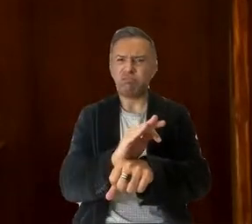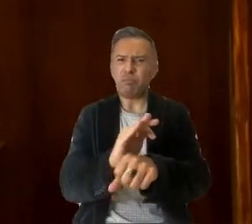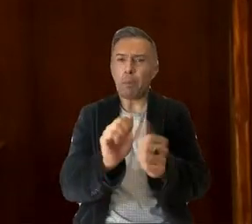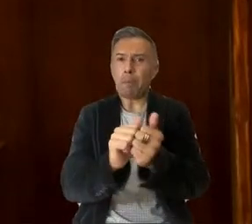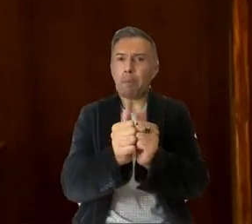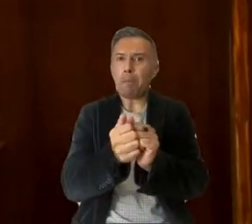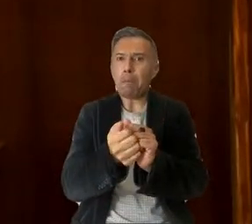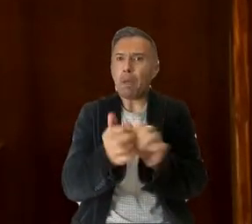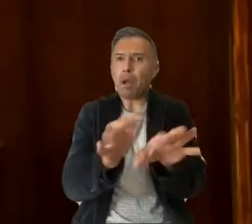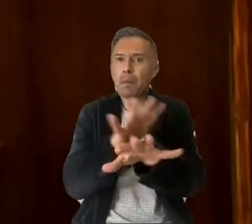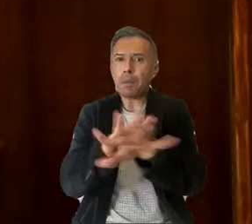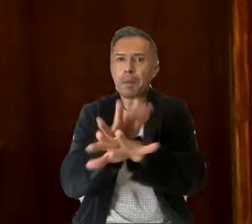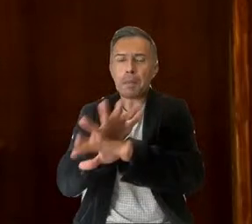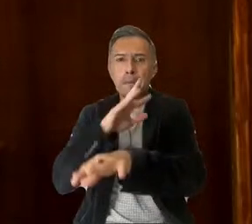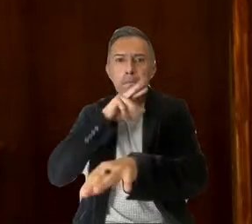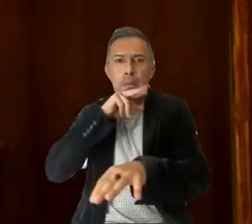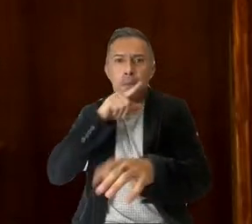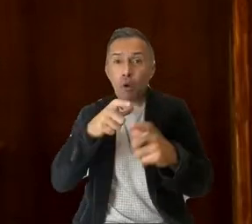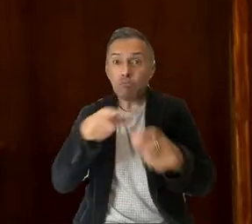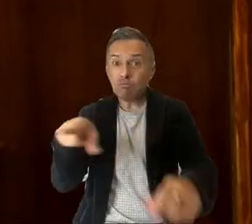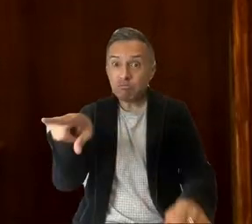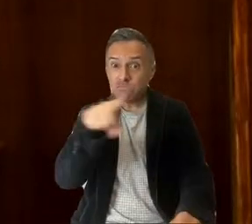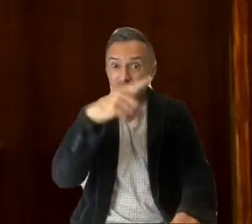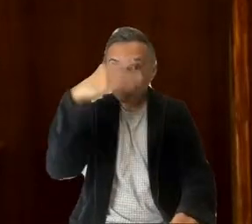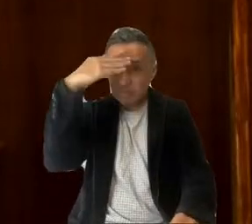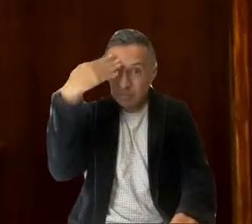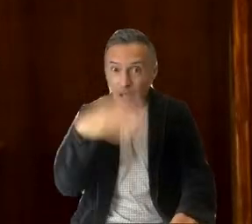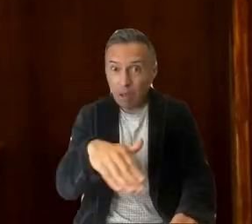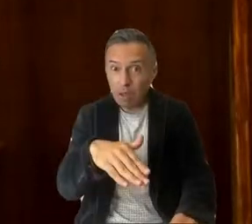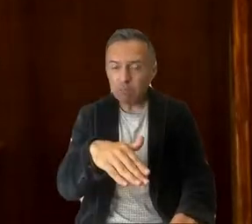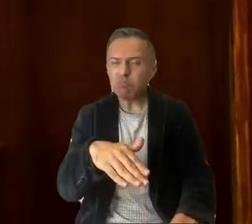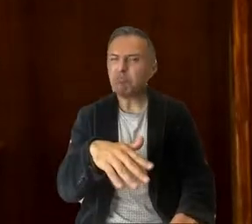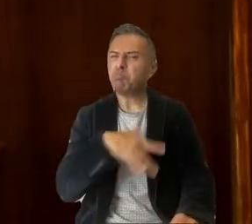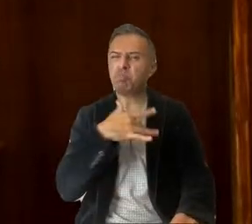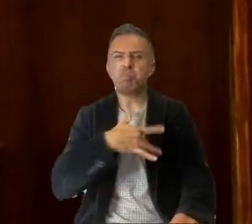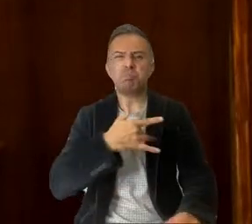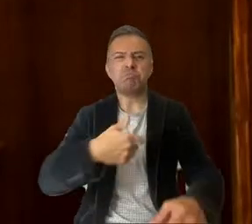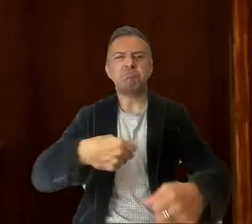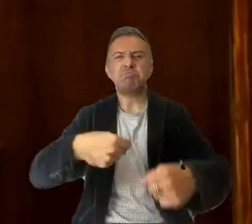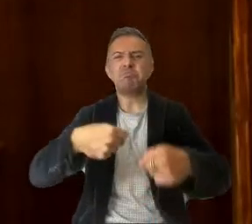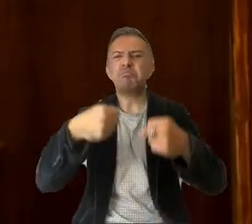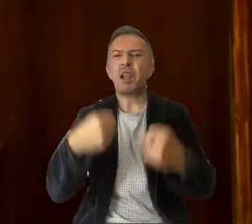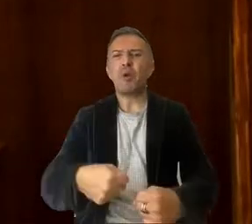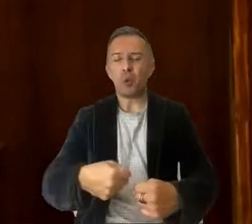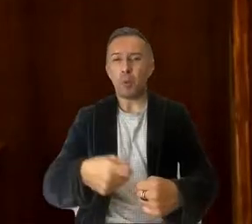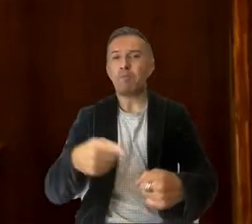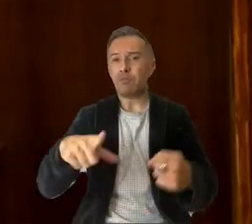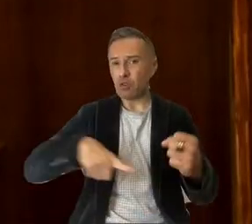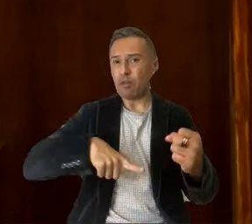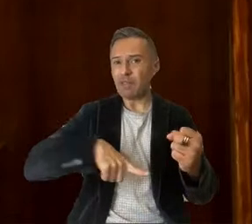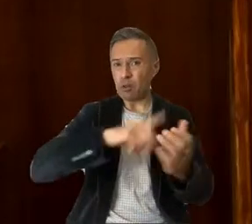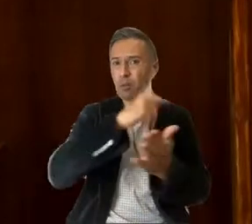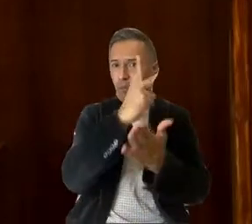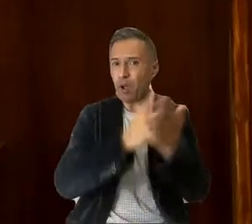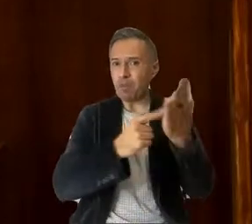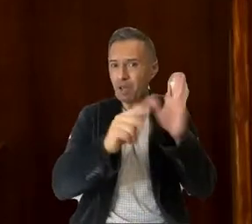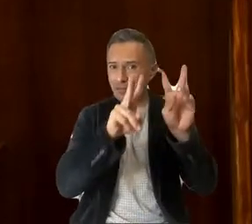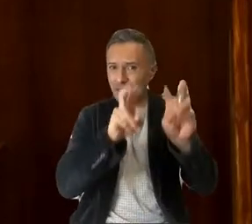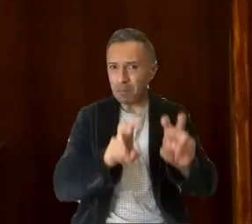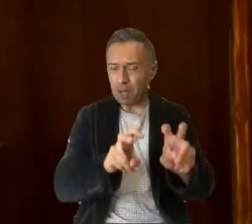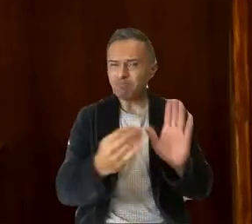y el deporte tienen, estoy completamente convencido. La conducción de la política pública